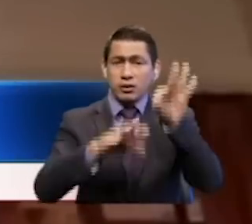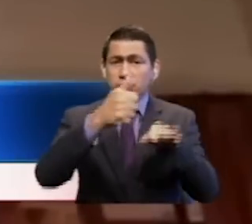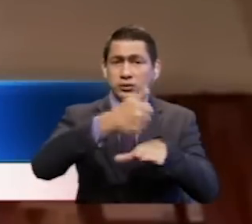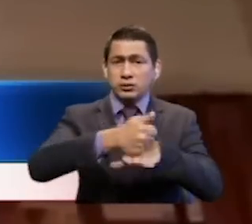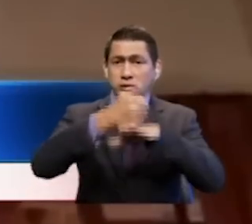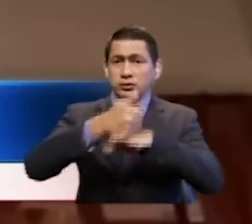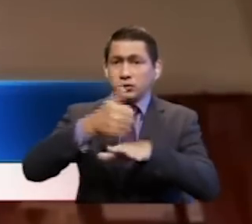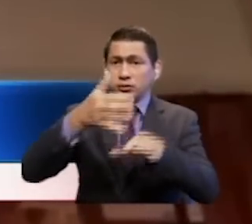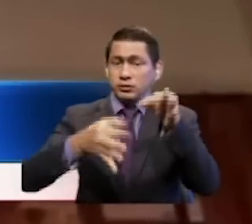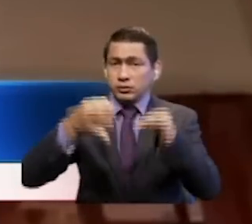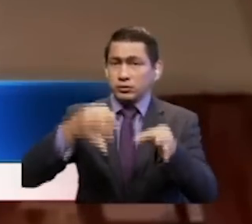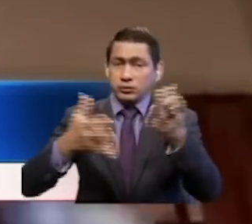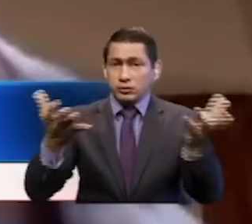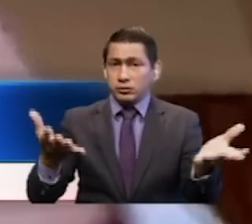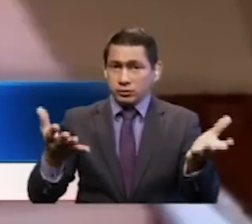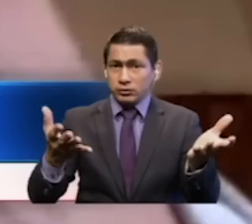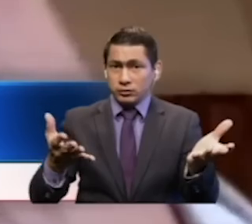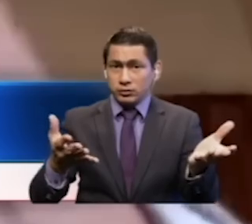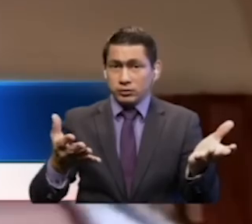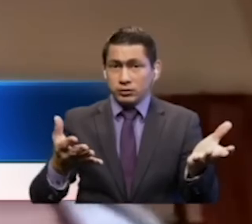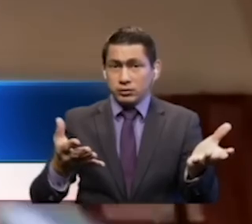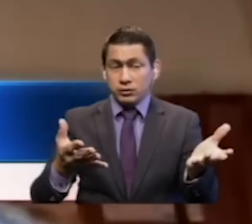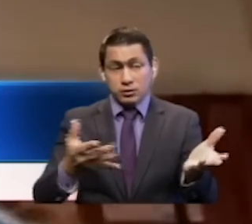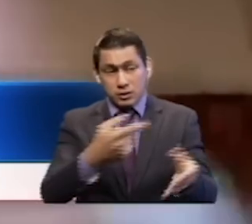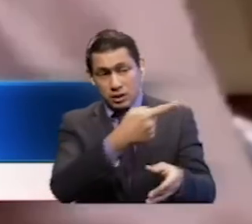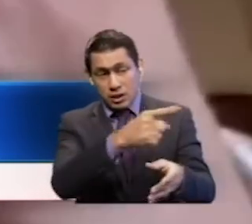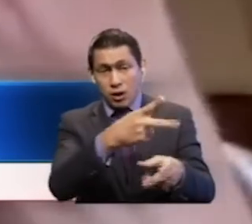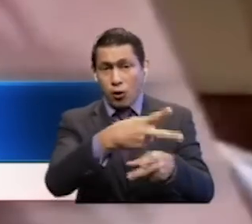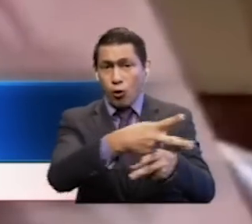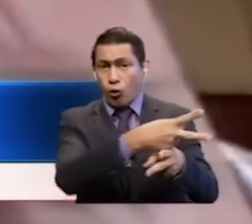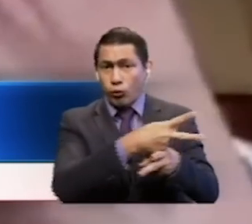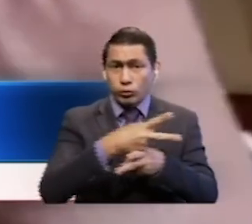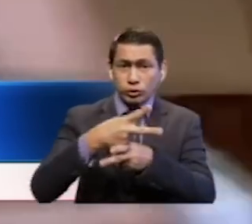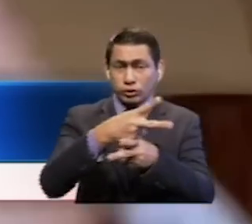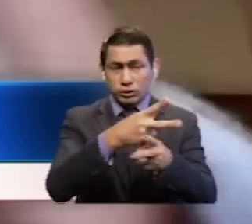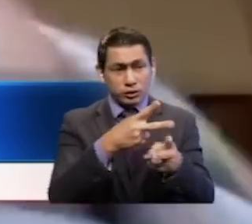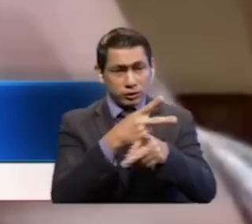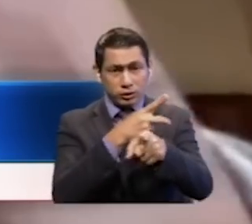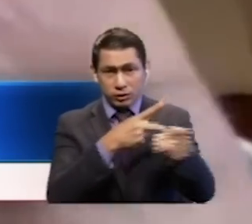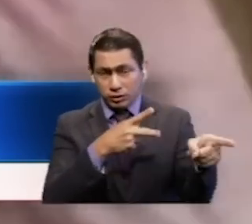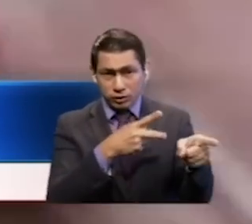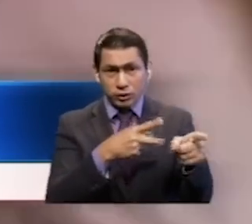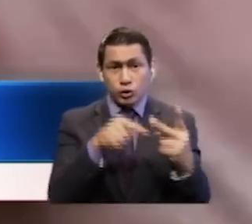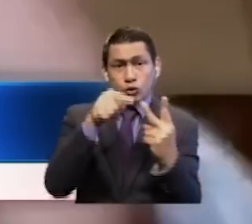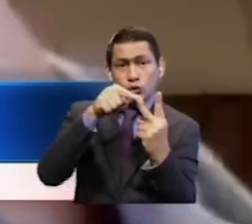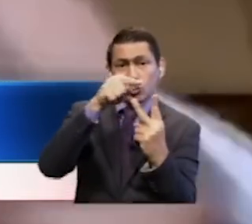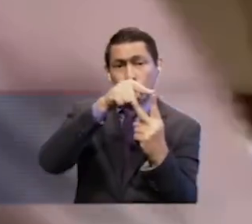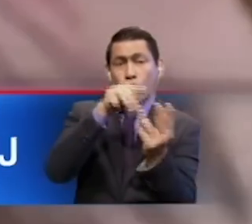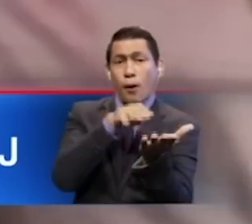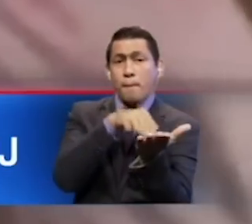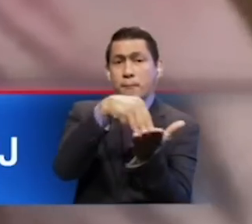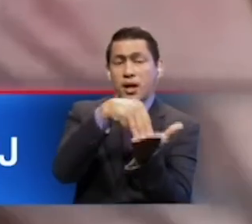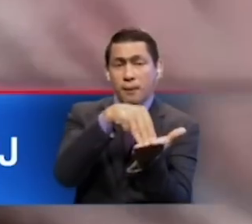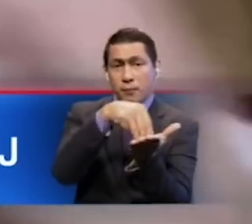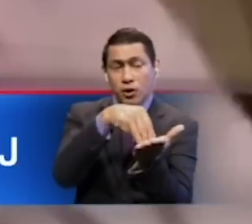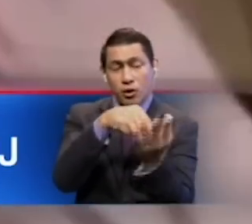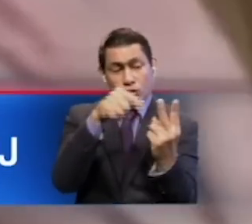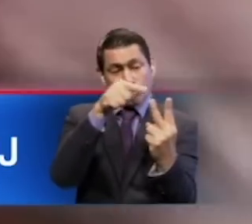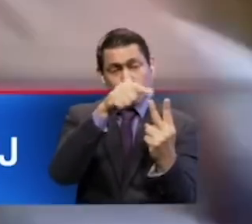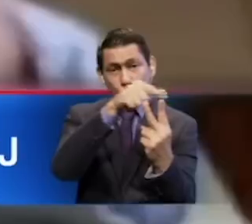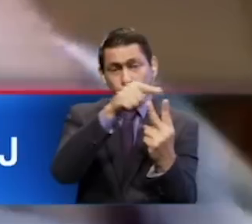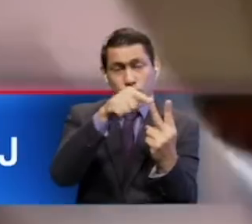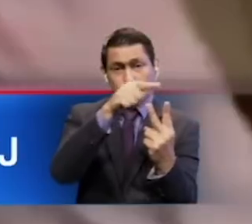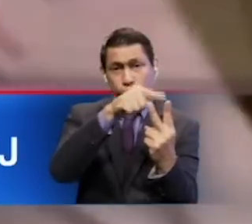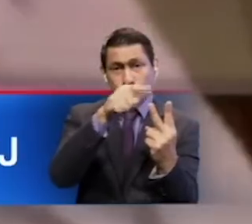final la tiene un Consejo de la Judicatura, que 1, 2 de sus miembros están cuestionados por haber intentado